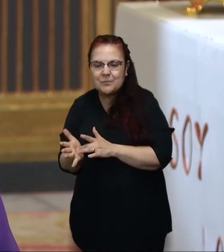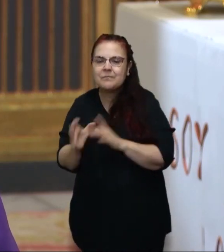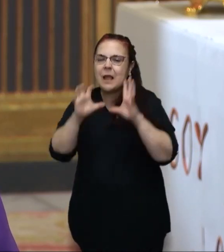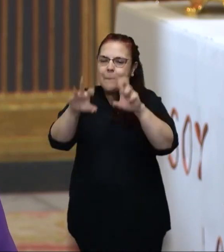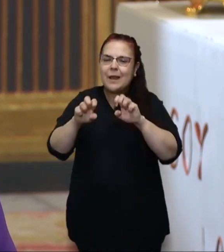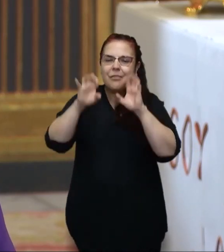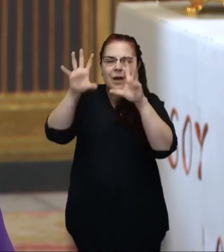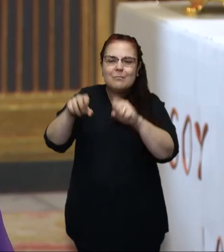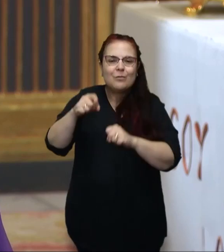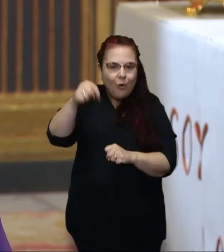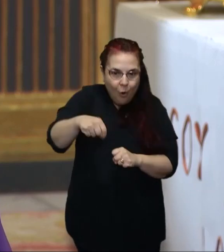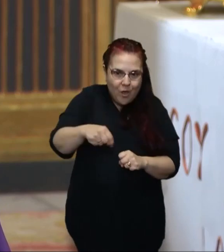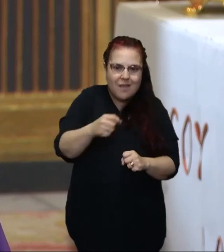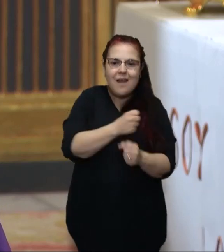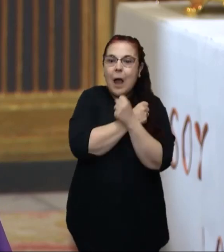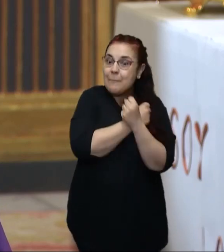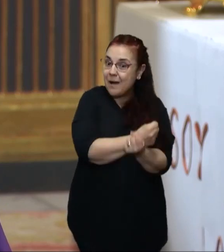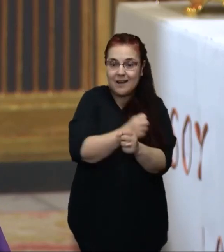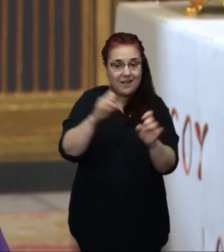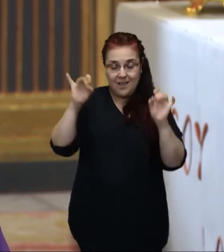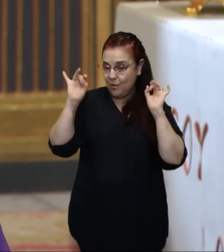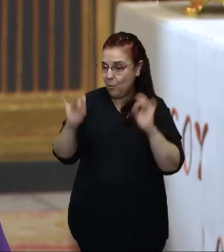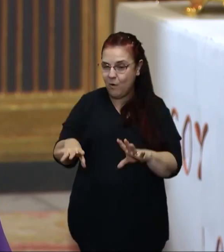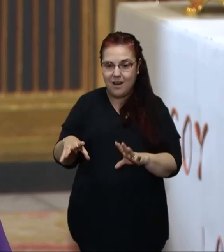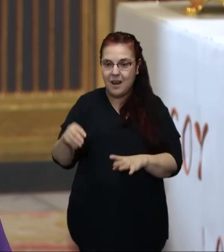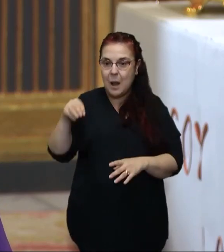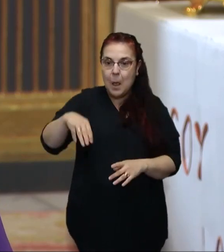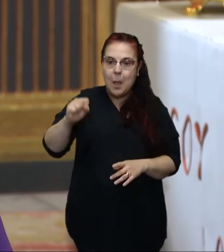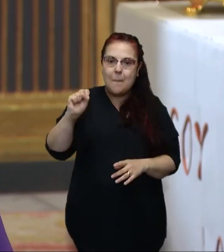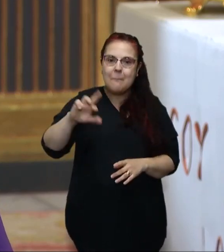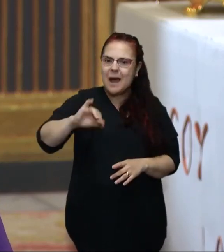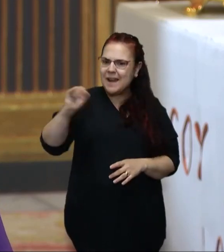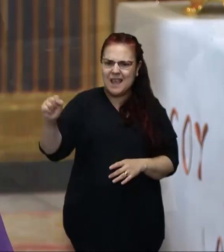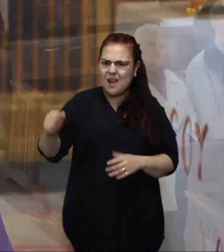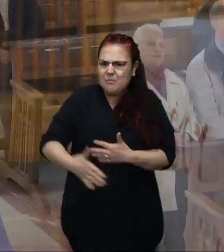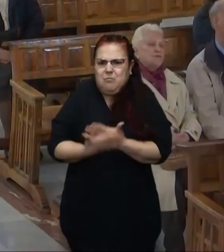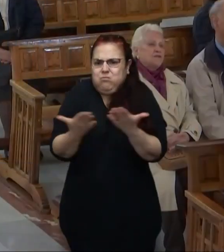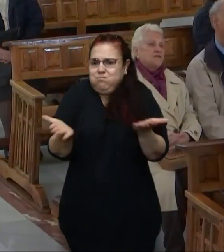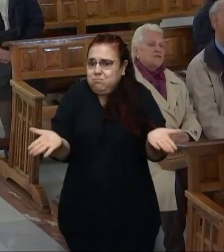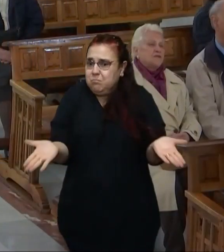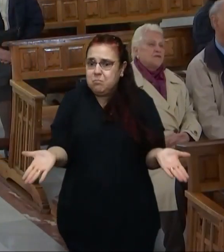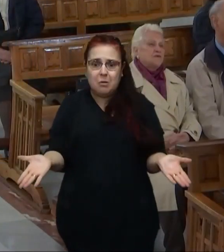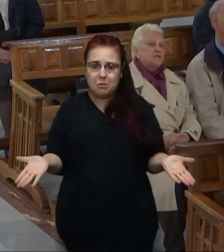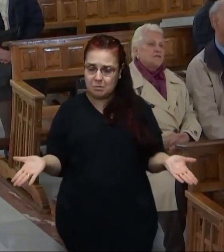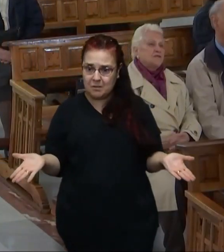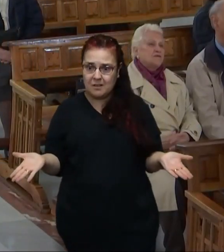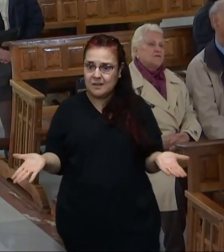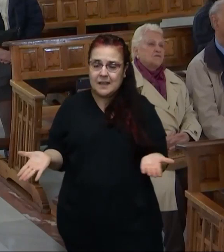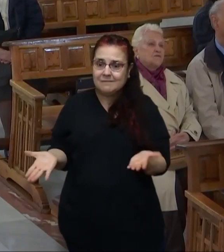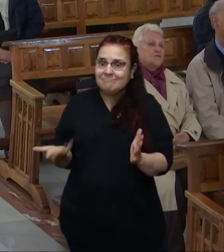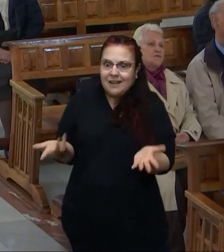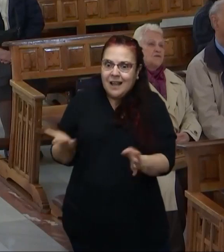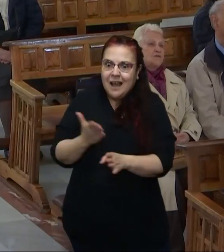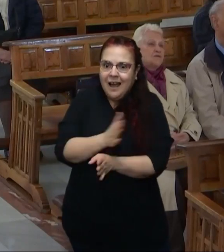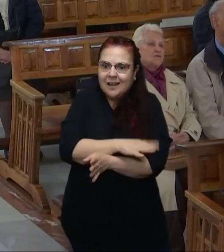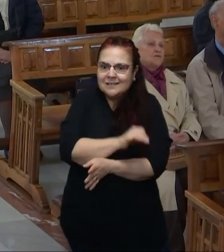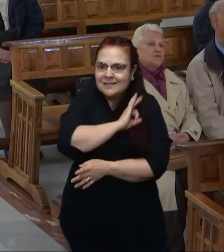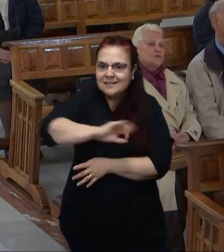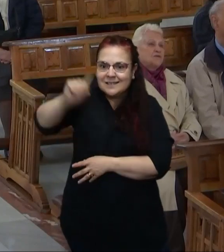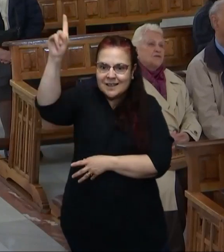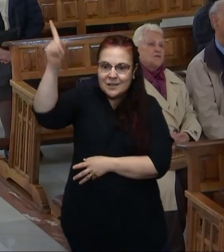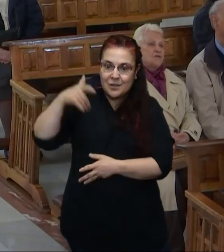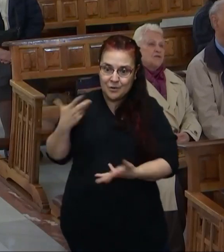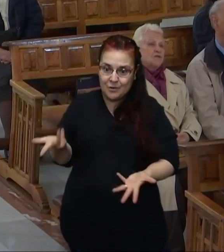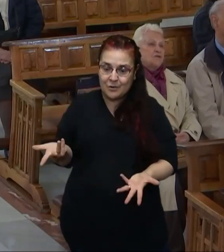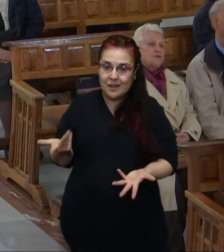amar como María, de esa forma desinteresada, generosa ante el Señor, y